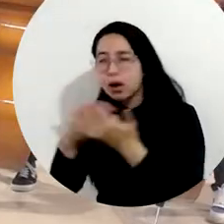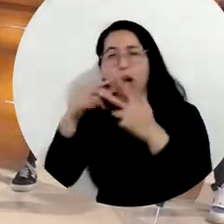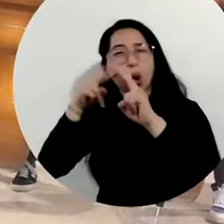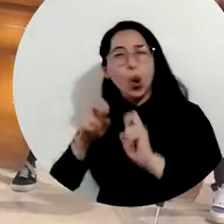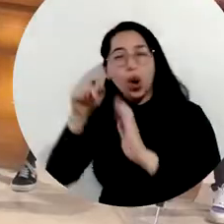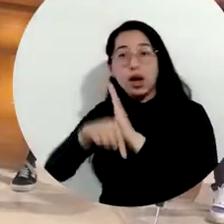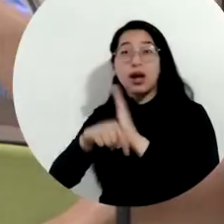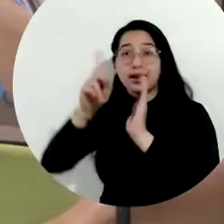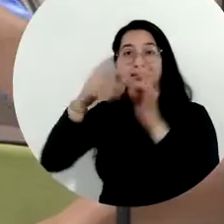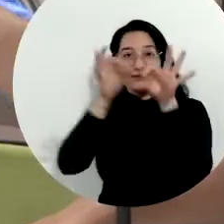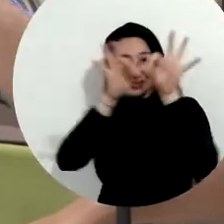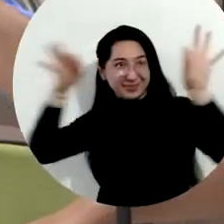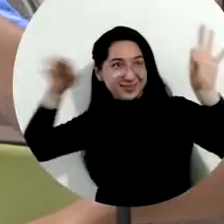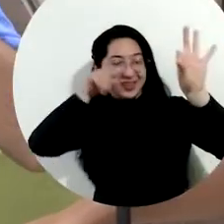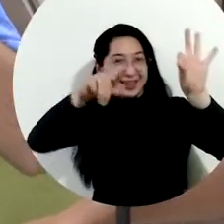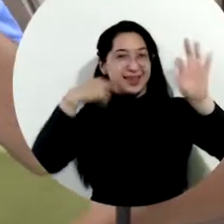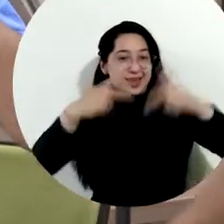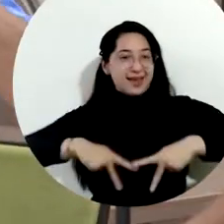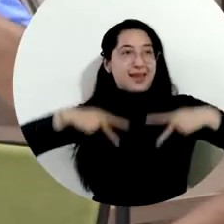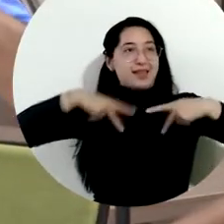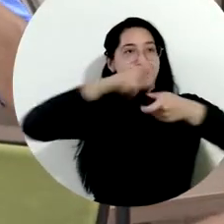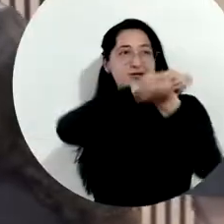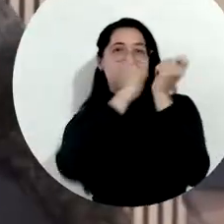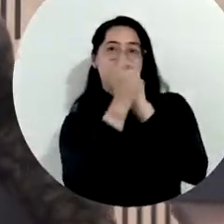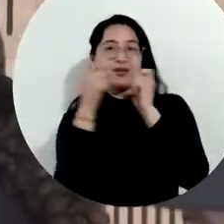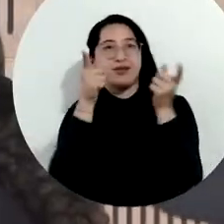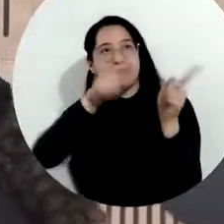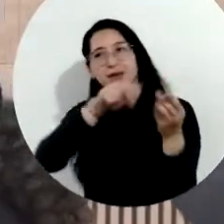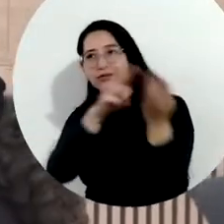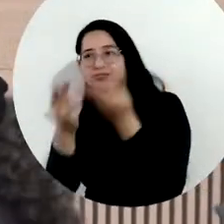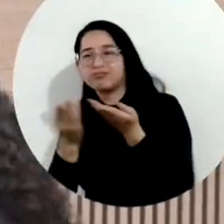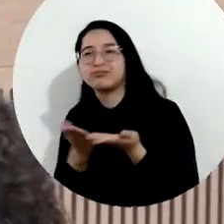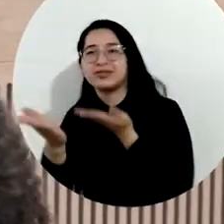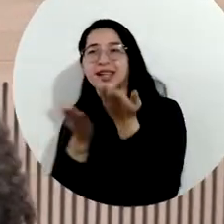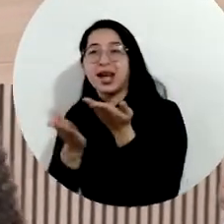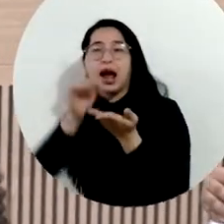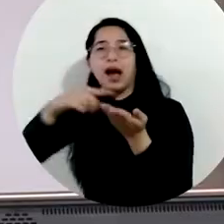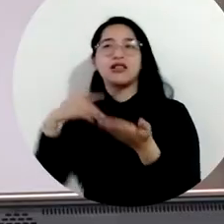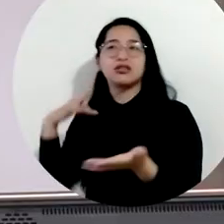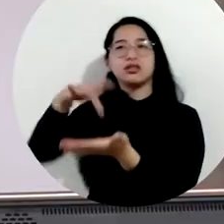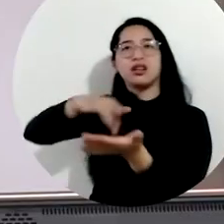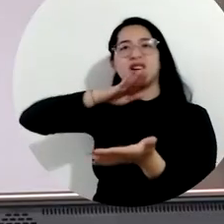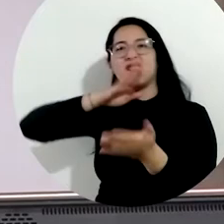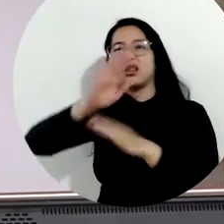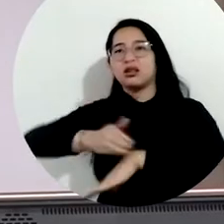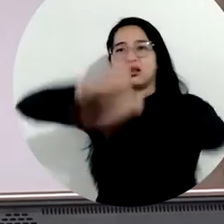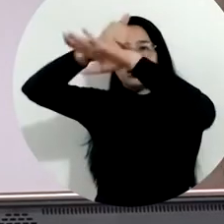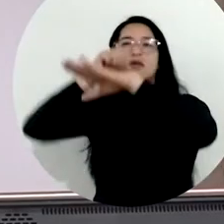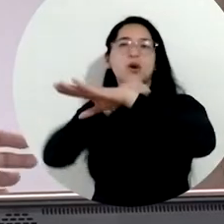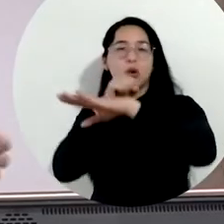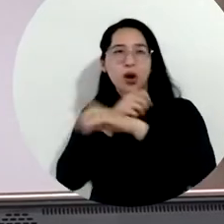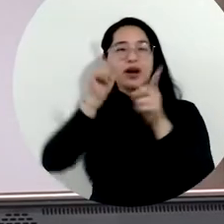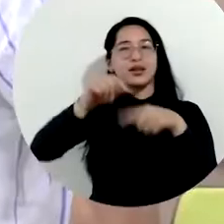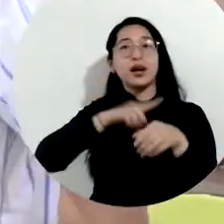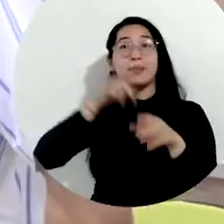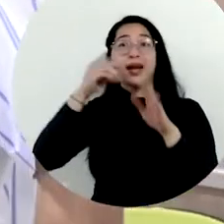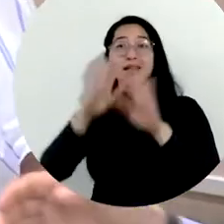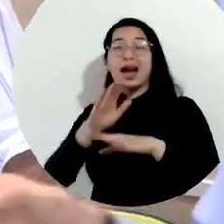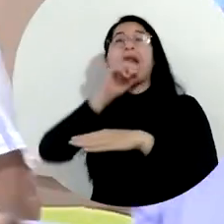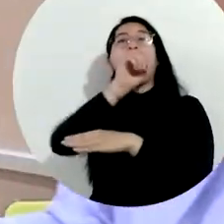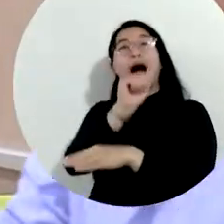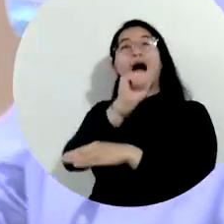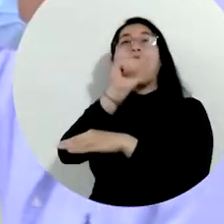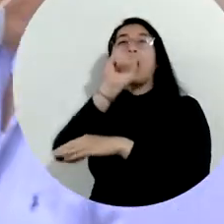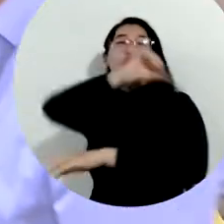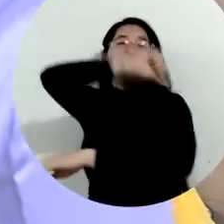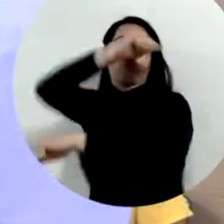de celebración que, bajo el eslogan Transformando vidas al servicio del territorio que soñamos, tuvo la participación del rector Pablo Vera Salazar, funcionarios